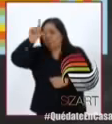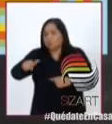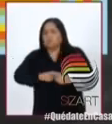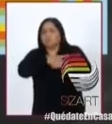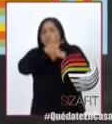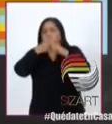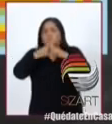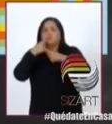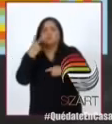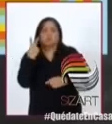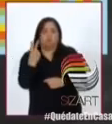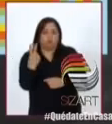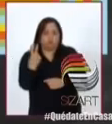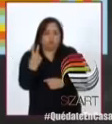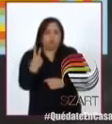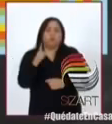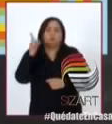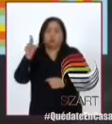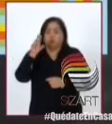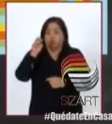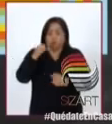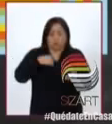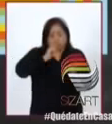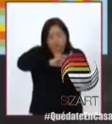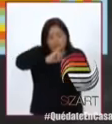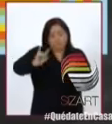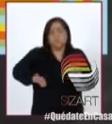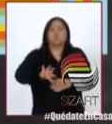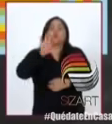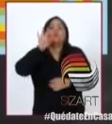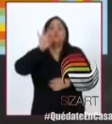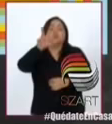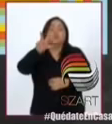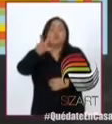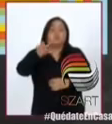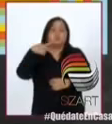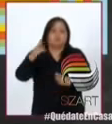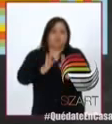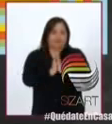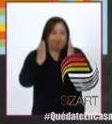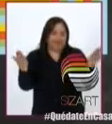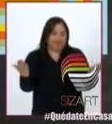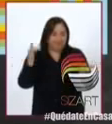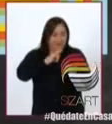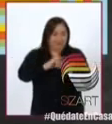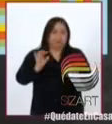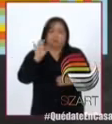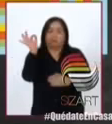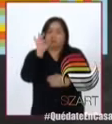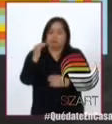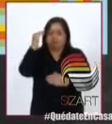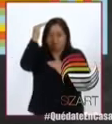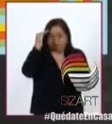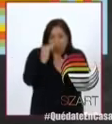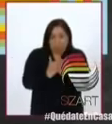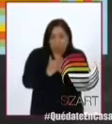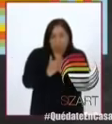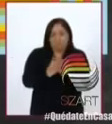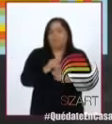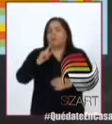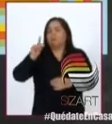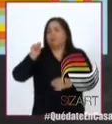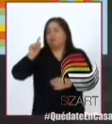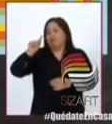multiplicamos por 2. Rosa pegó 48 estampas en su álbum. Si las restamos a las 72